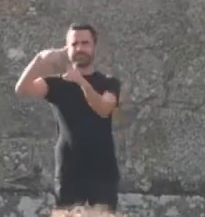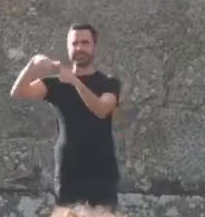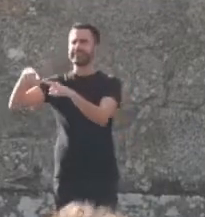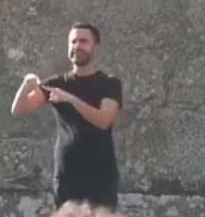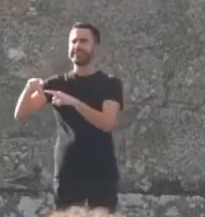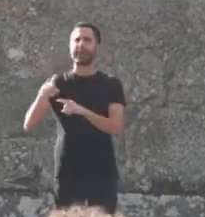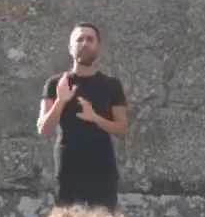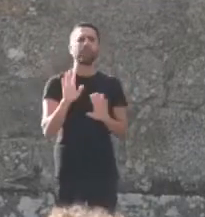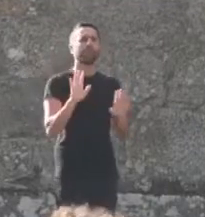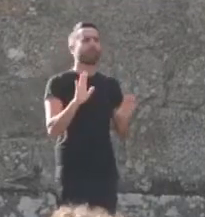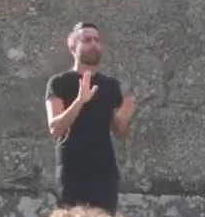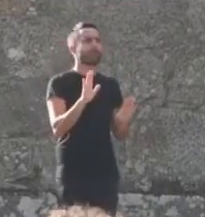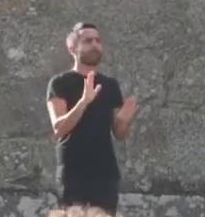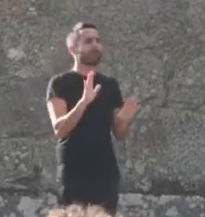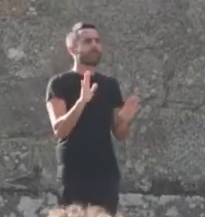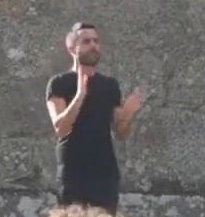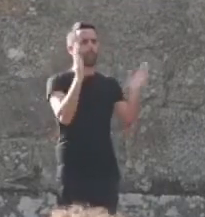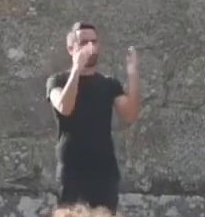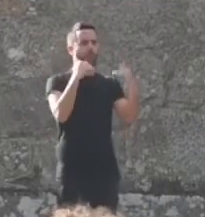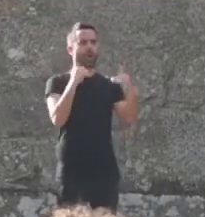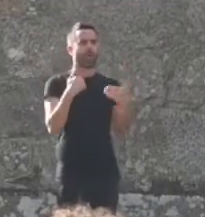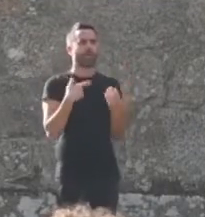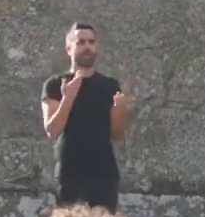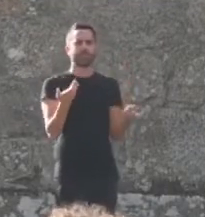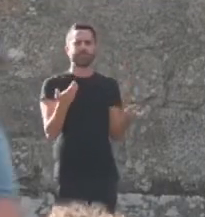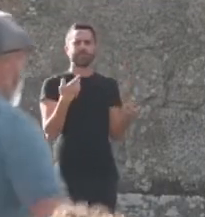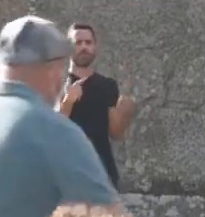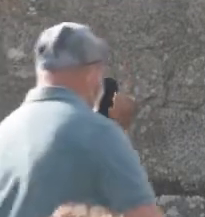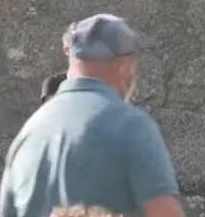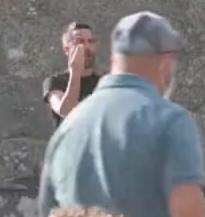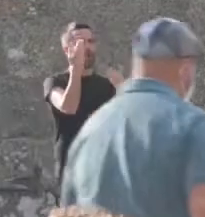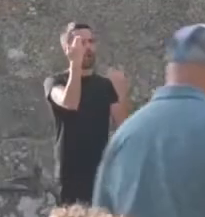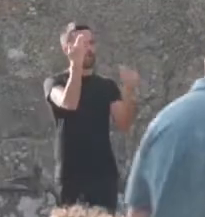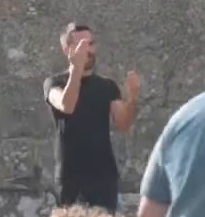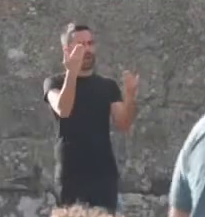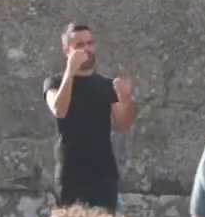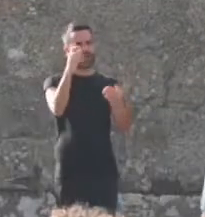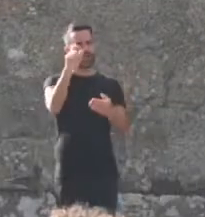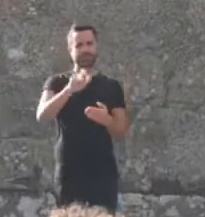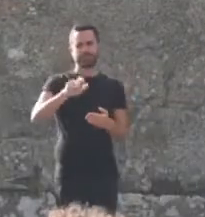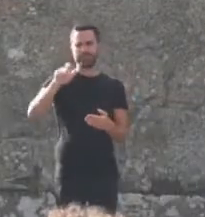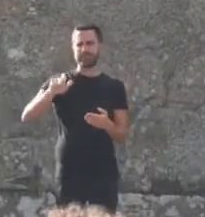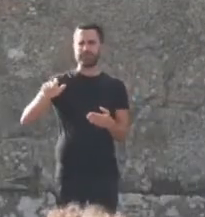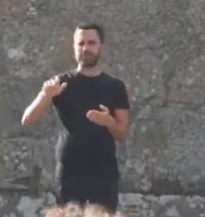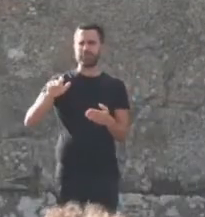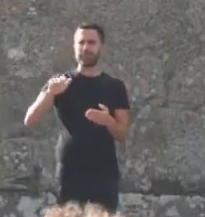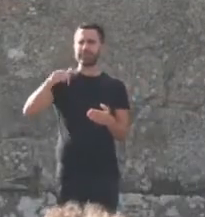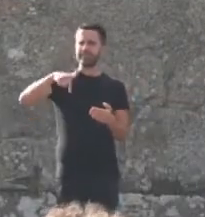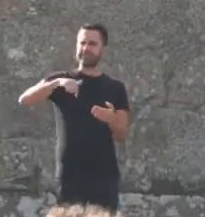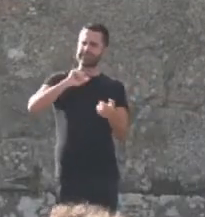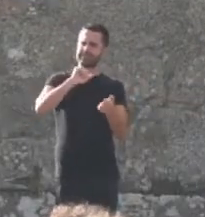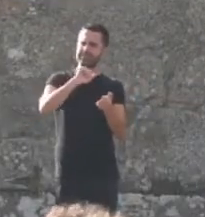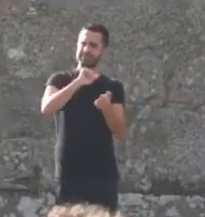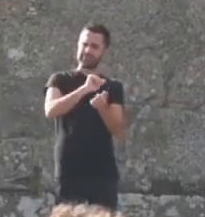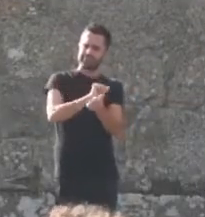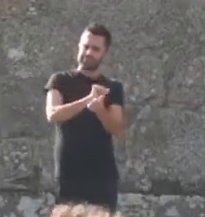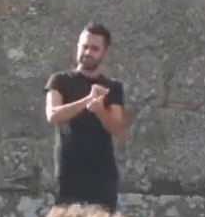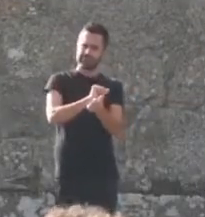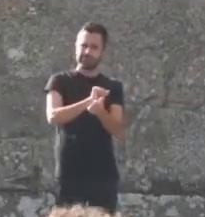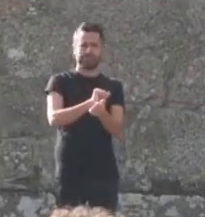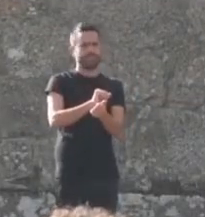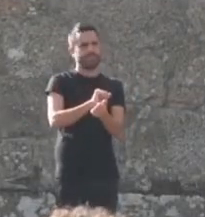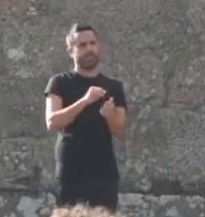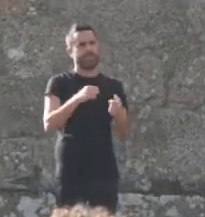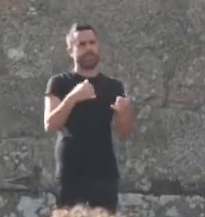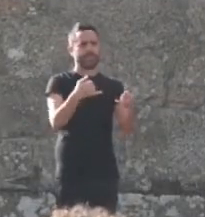e brillan pola súa ausencia as homenaxes, as persoas que estiveron aquí recluídas nesta illa,